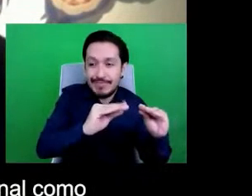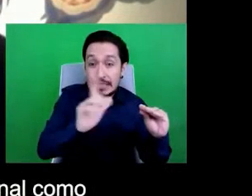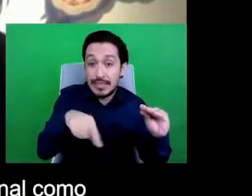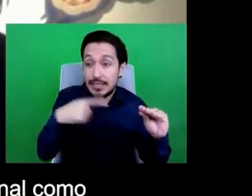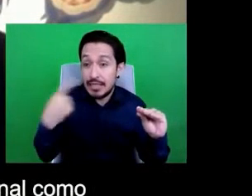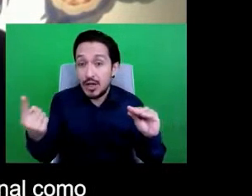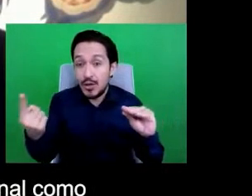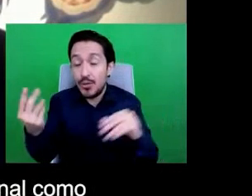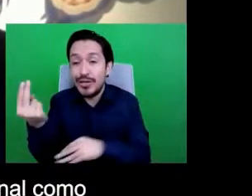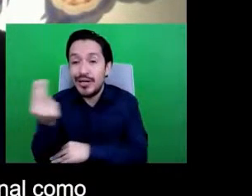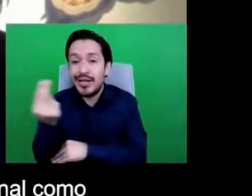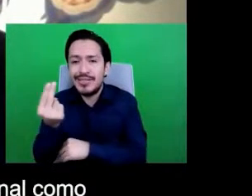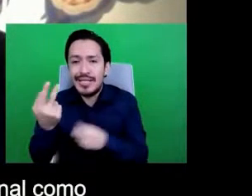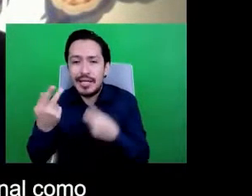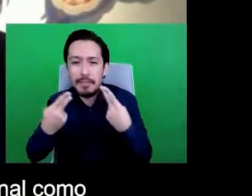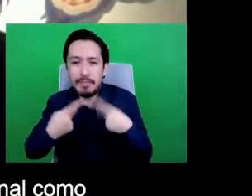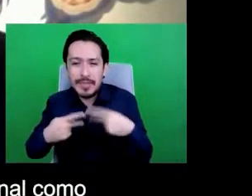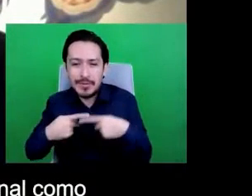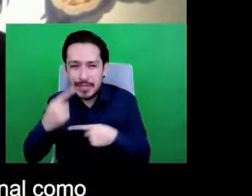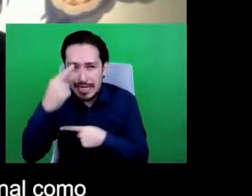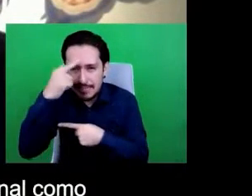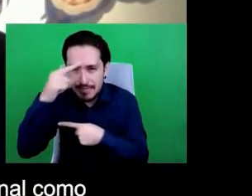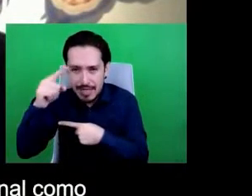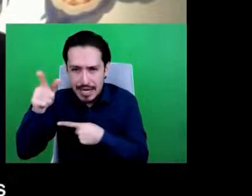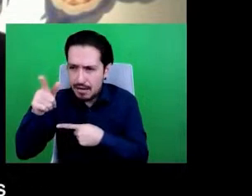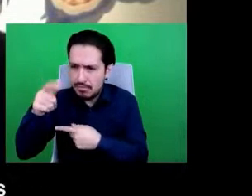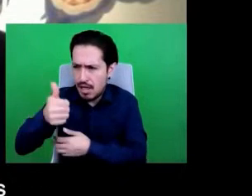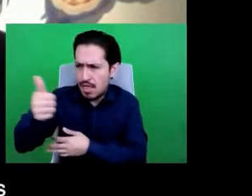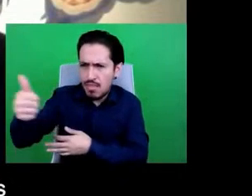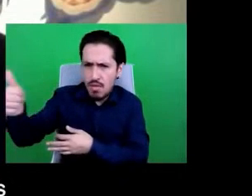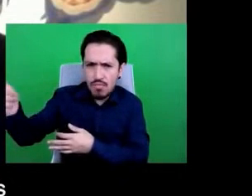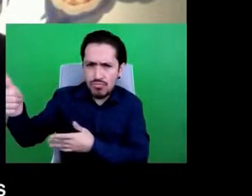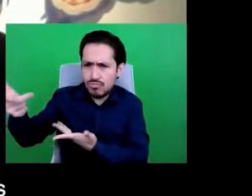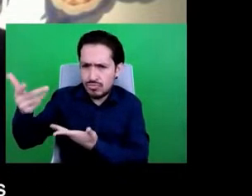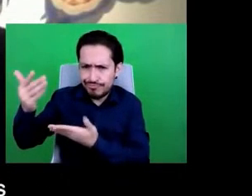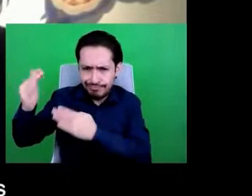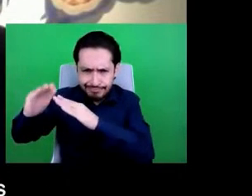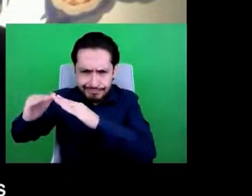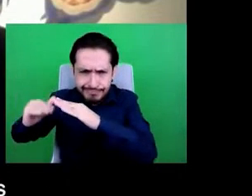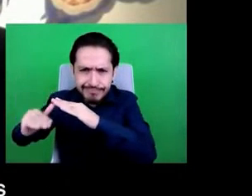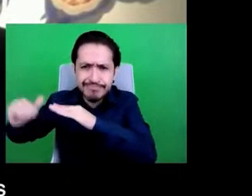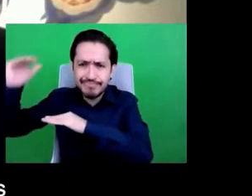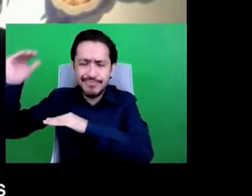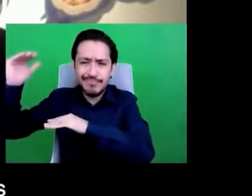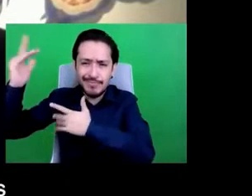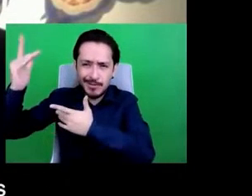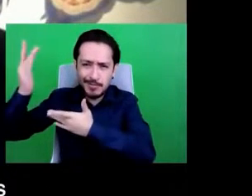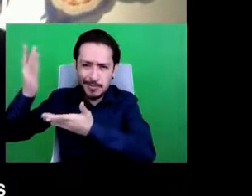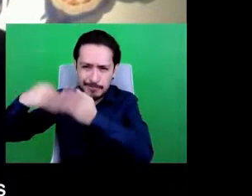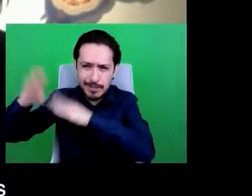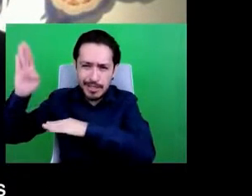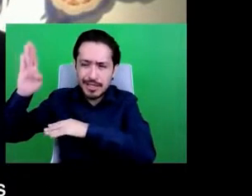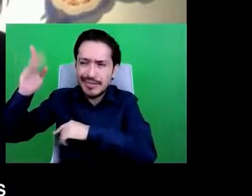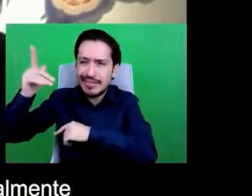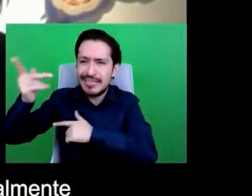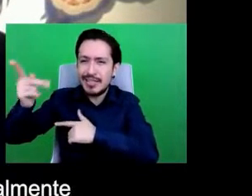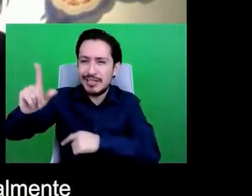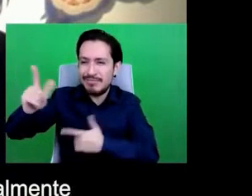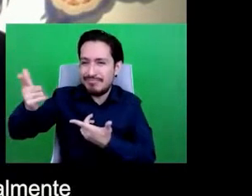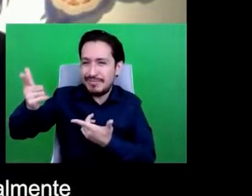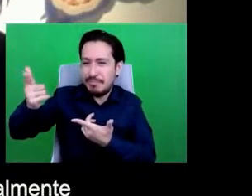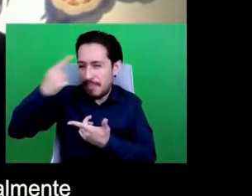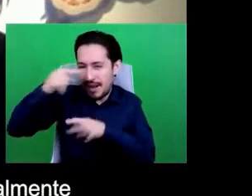tanto para su crecimiento personal como para el crecimiento económico. Este es un problema que muchos gobiernos están tratando de